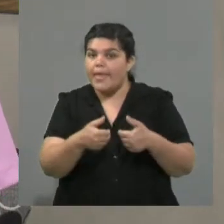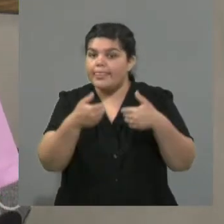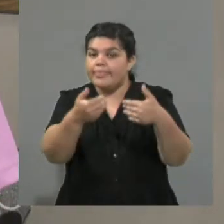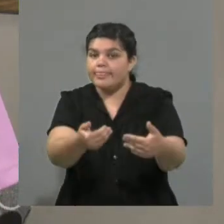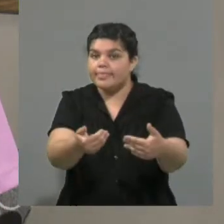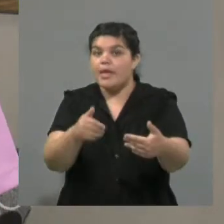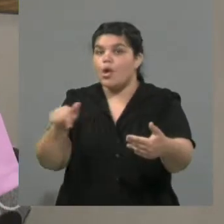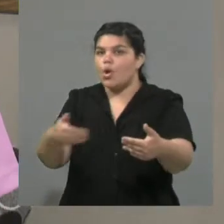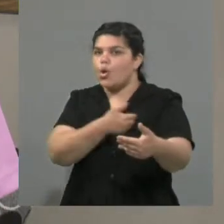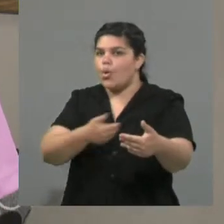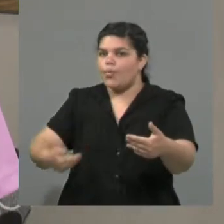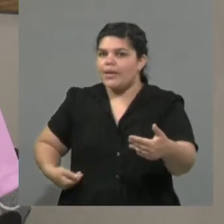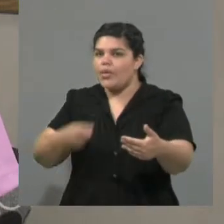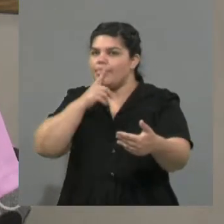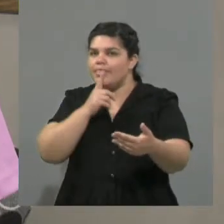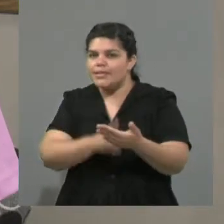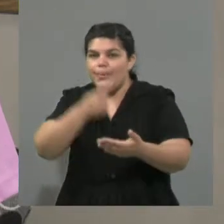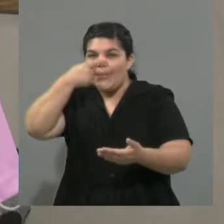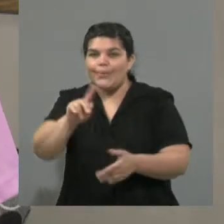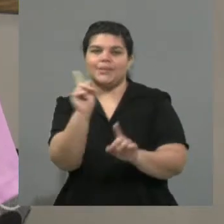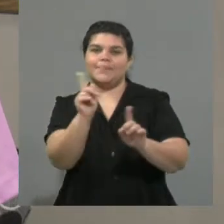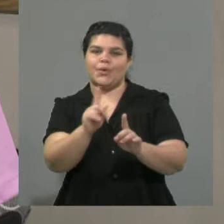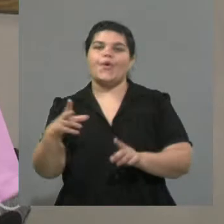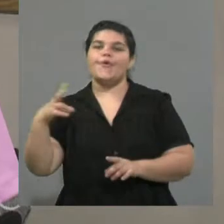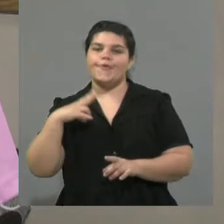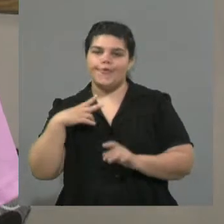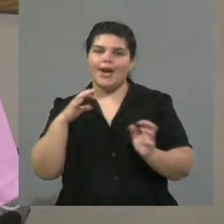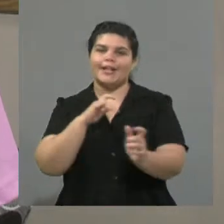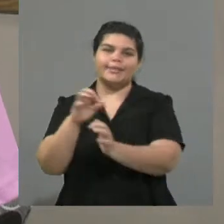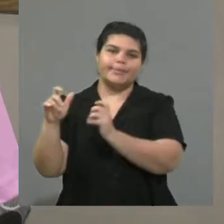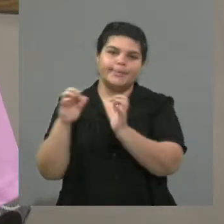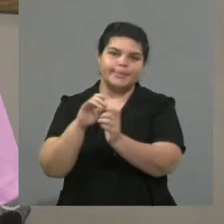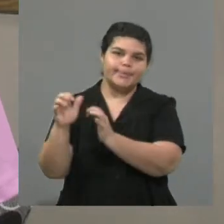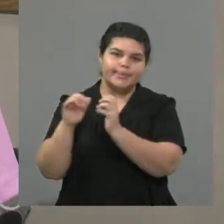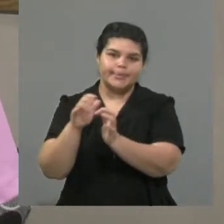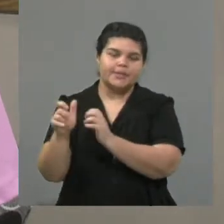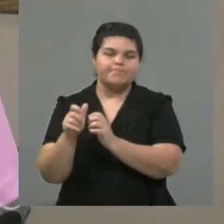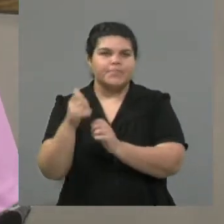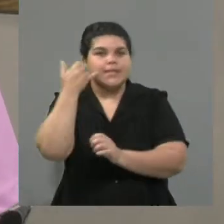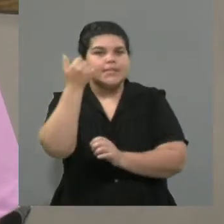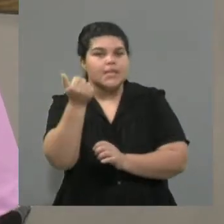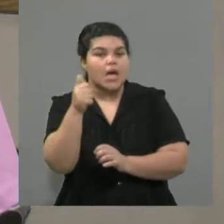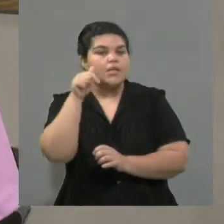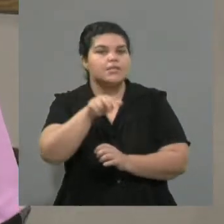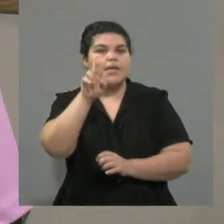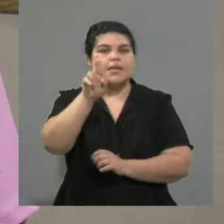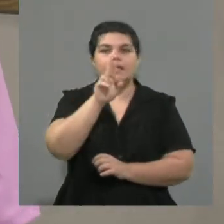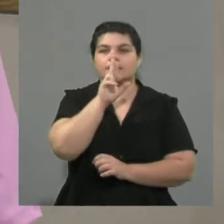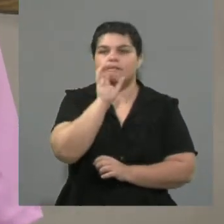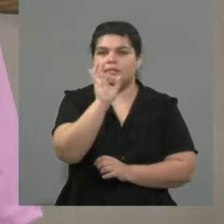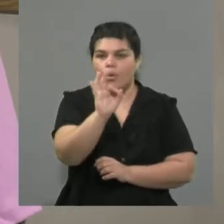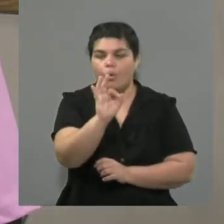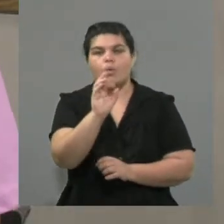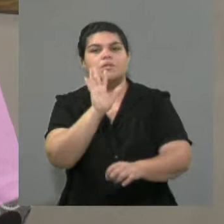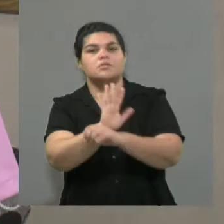que era algo que estábamos como toda la cabeza puesta en esto cuando se hablaba de medidas de seguridad, porque es importante la RTO